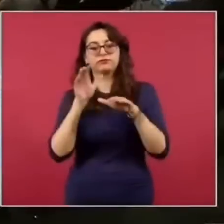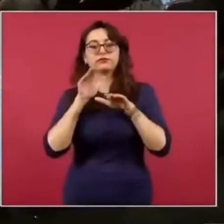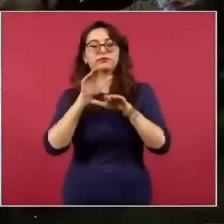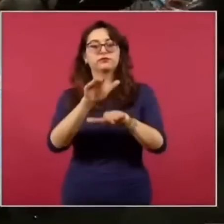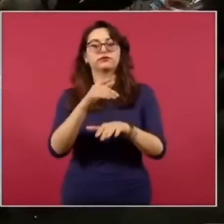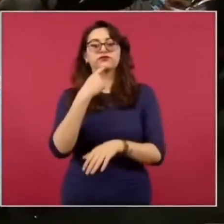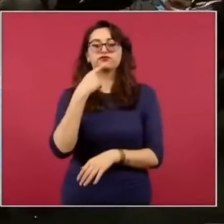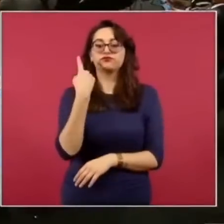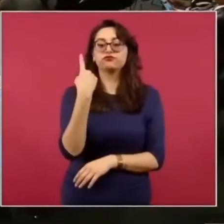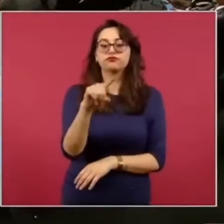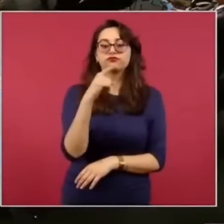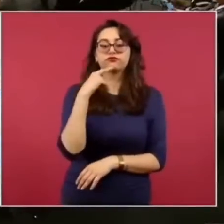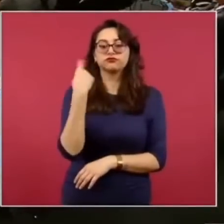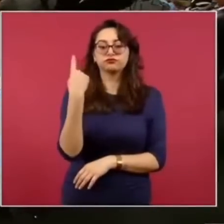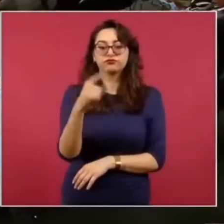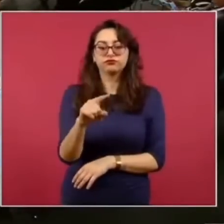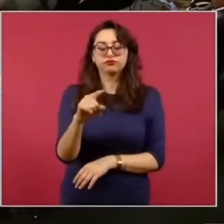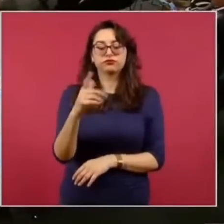Es cuando.